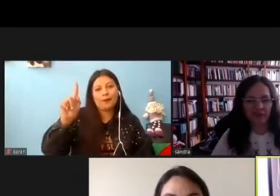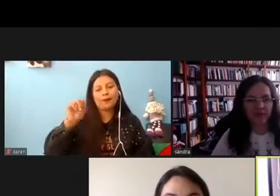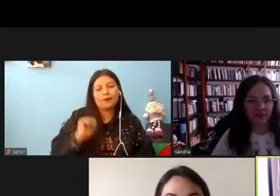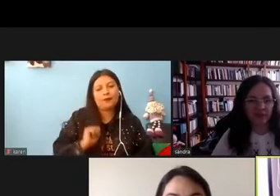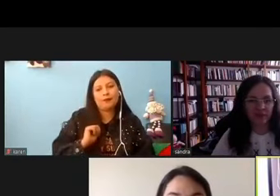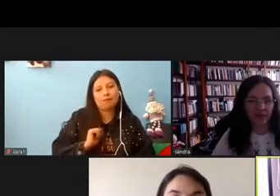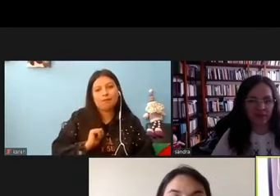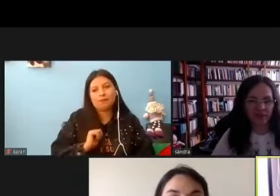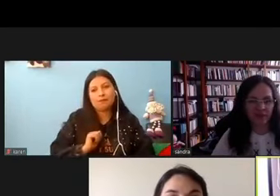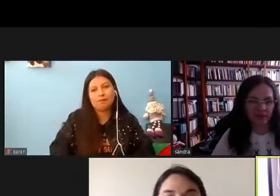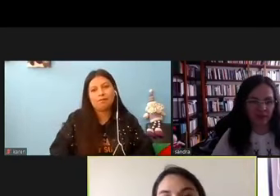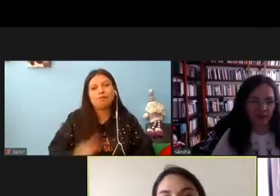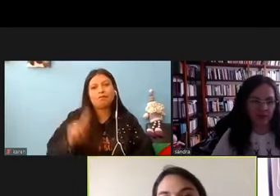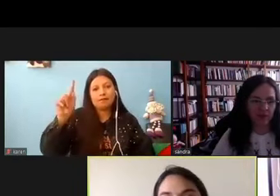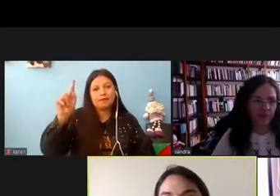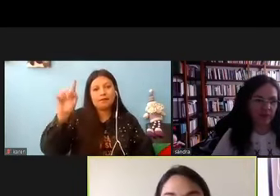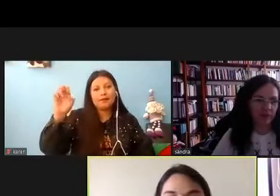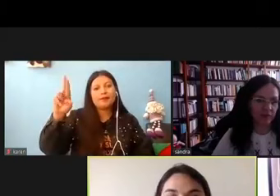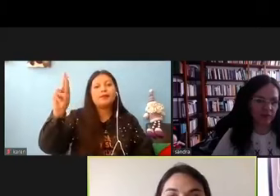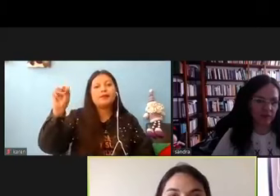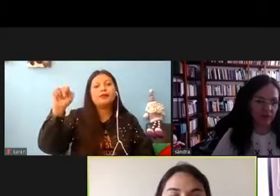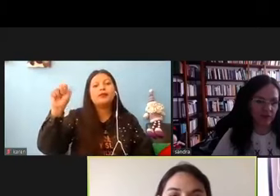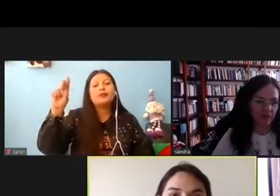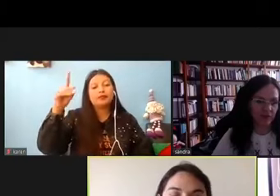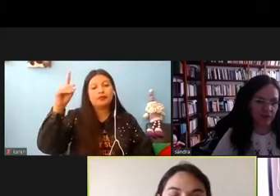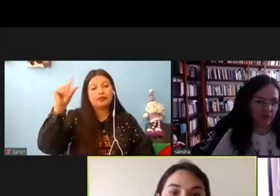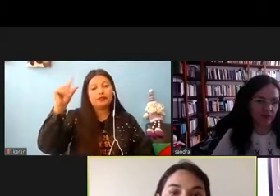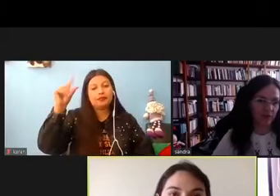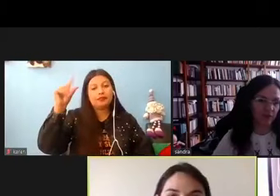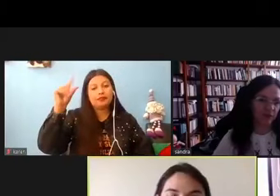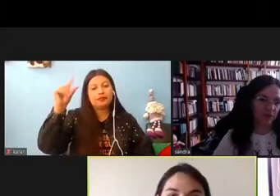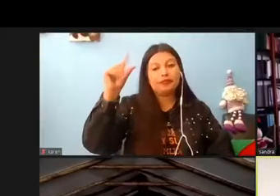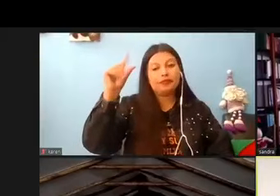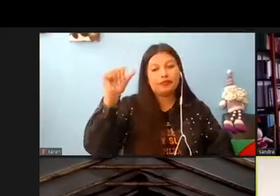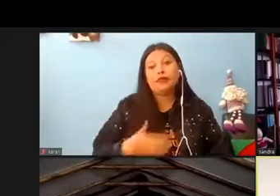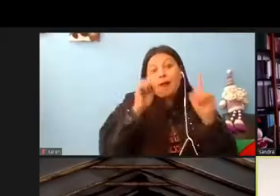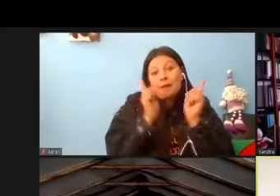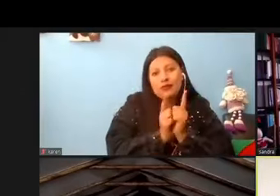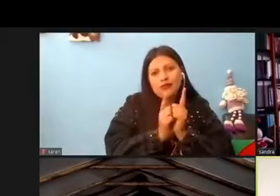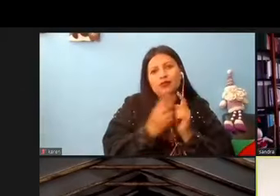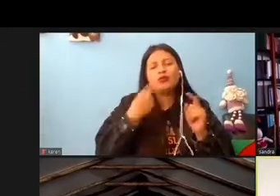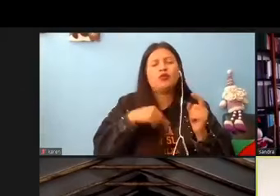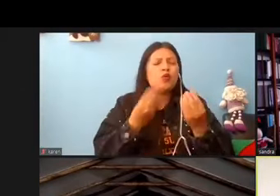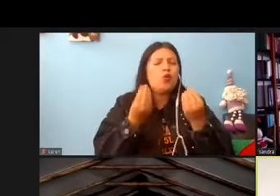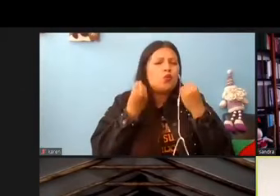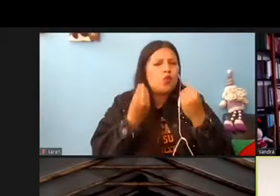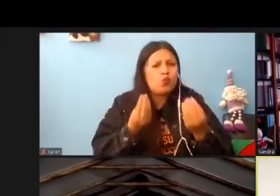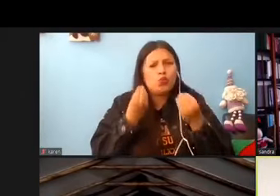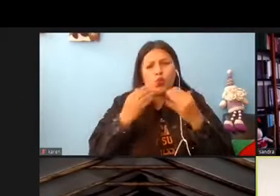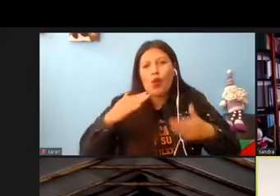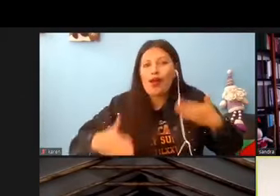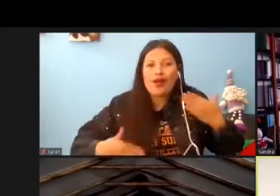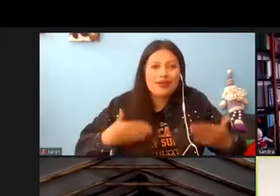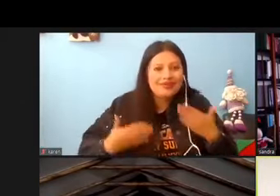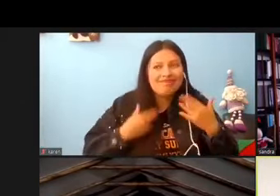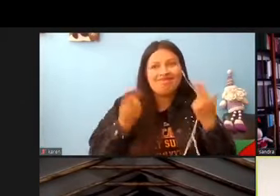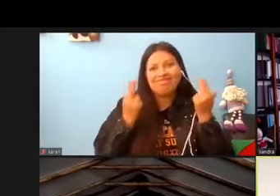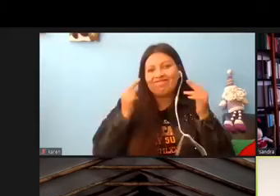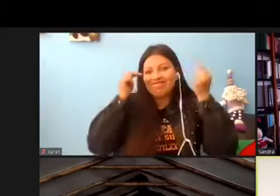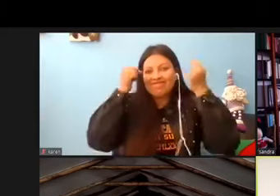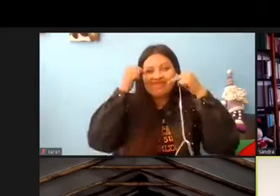también. Sí, algo muy corto, pero pues estamos también muy, muy contentos por el encuentro. Yo creo que ha